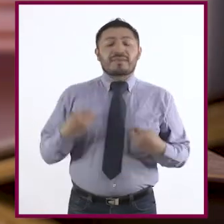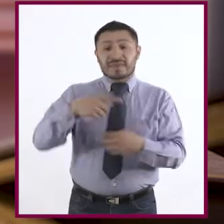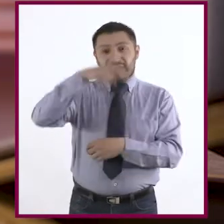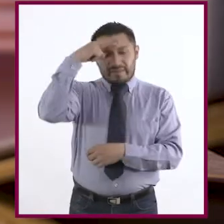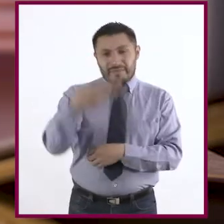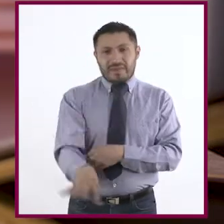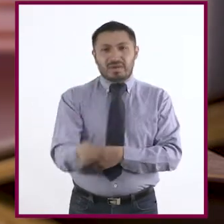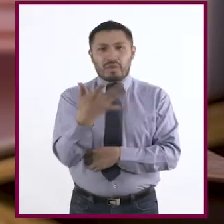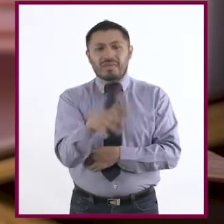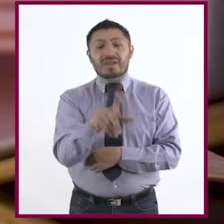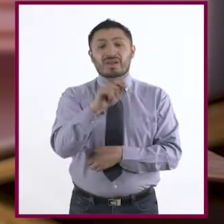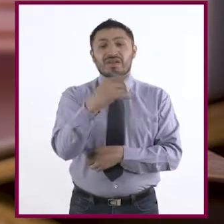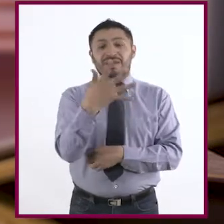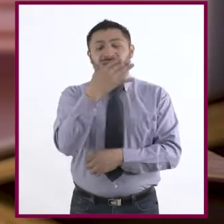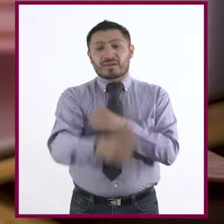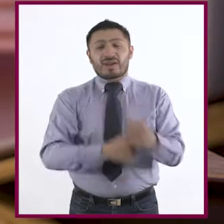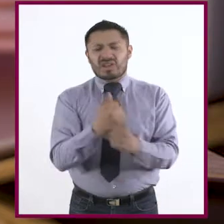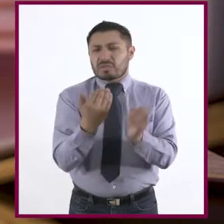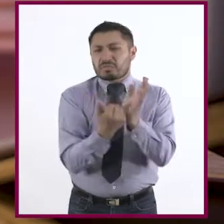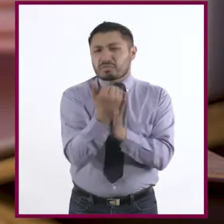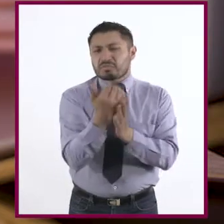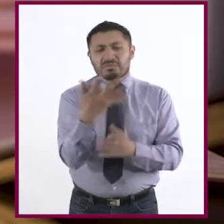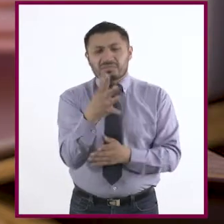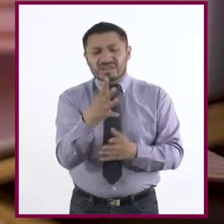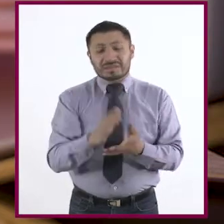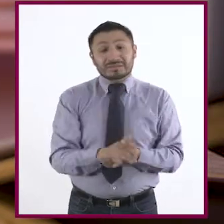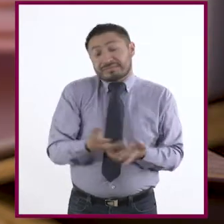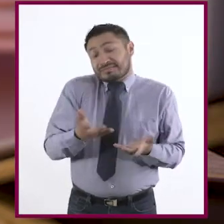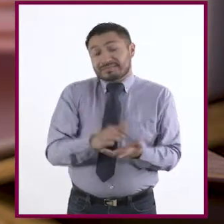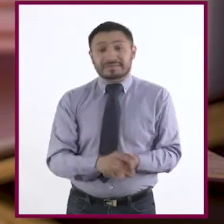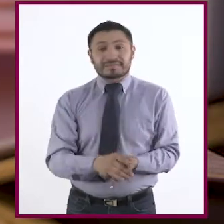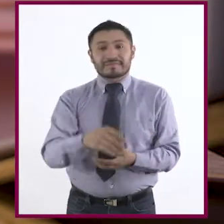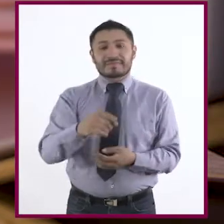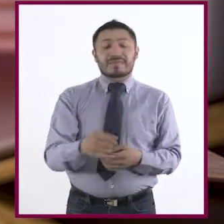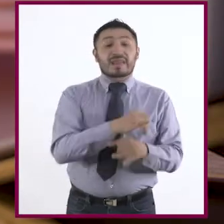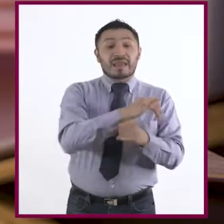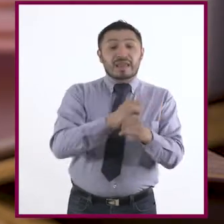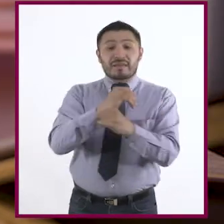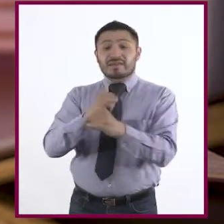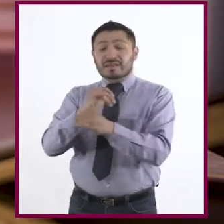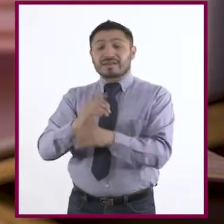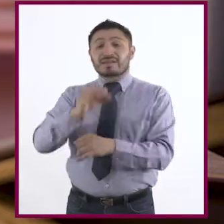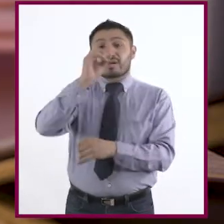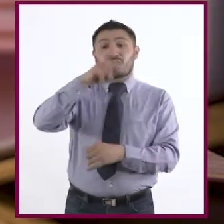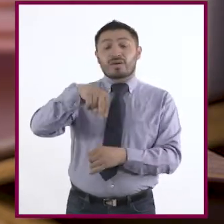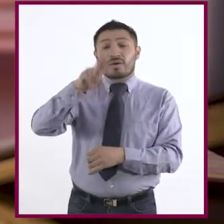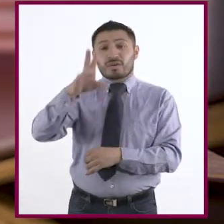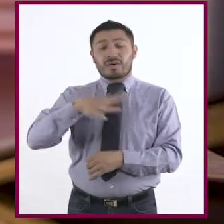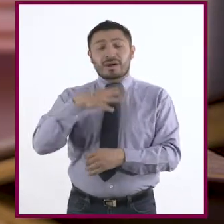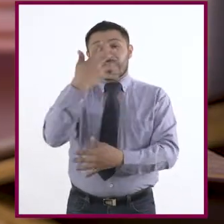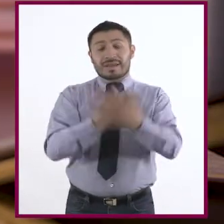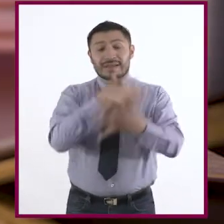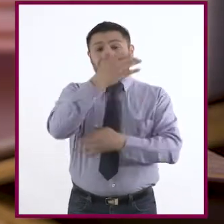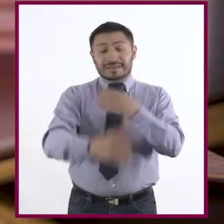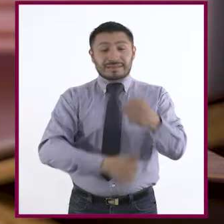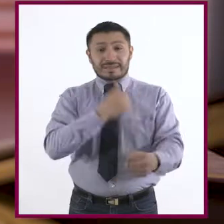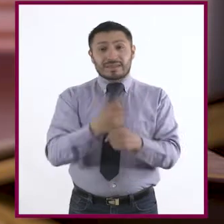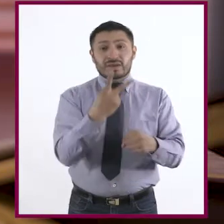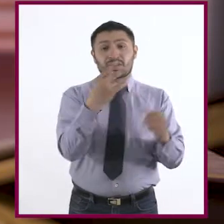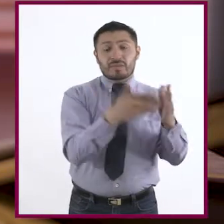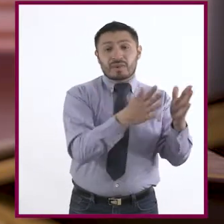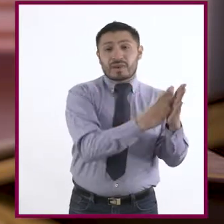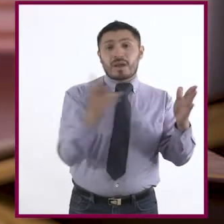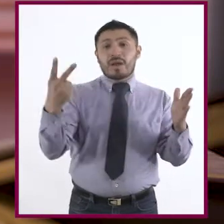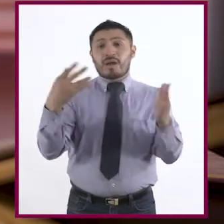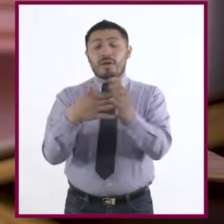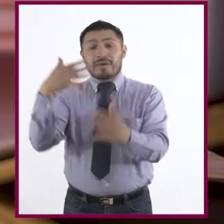más de 75 años. De acuerdo con un estudio de la División de Población de las Naciones Unidas, en tan solo 15 años, de 2000 a 2015,